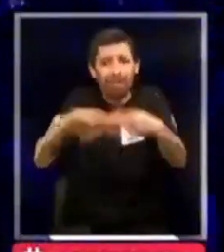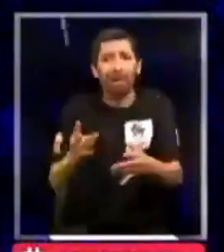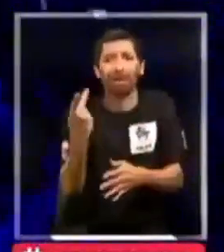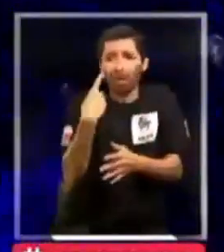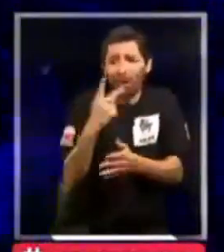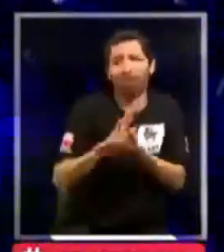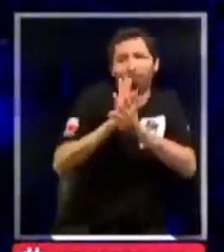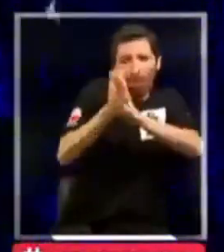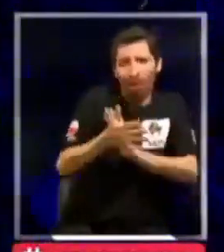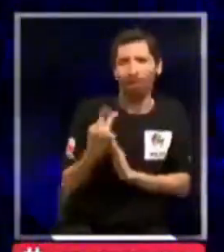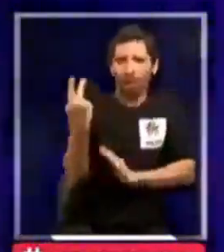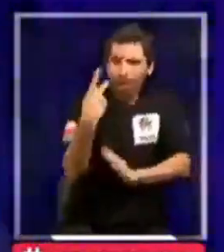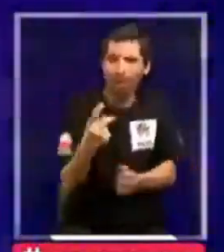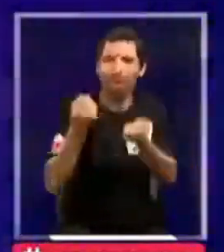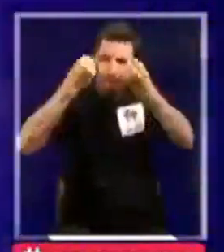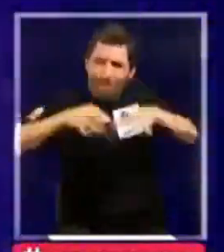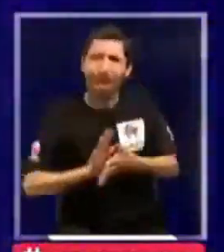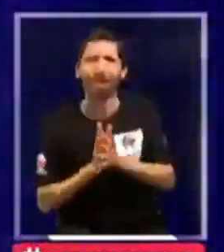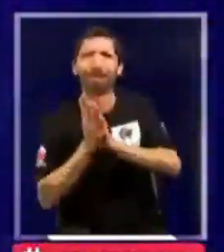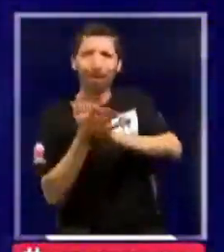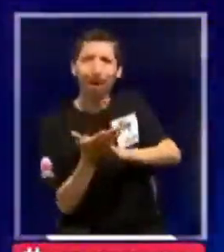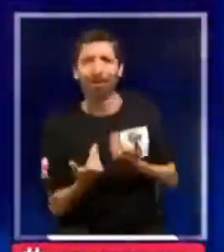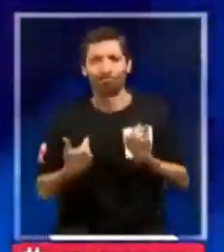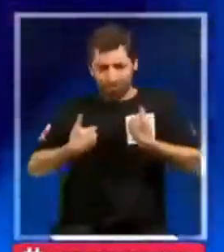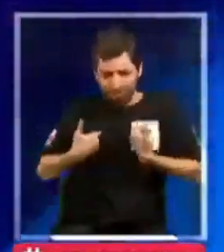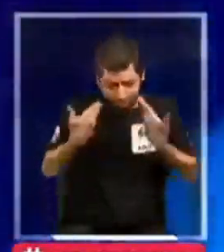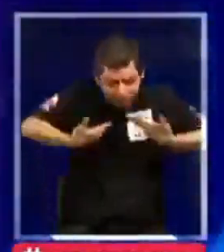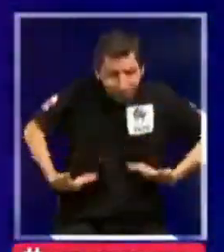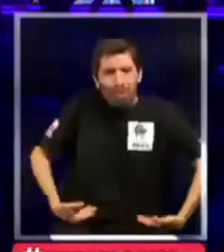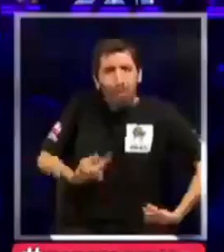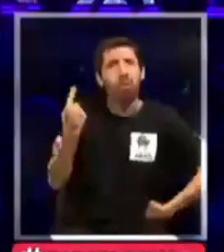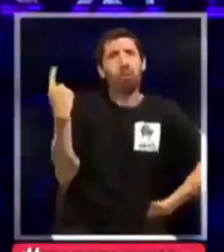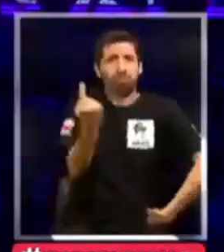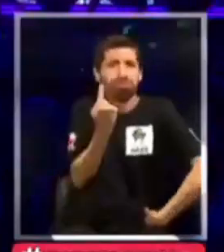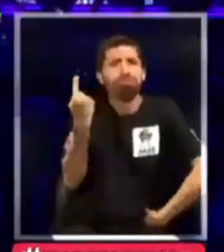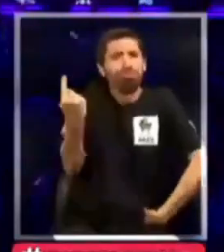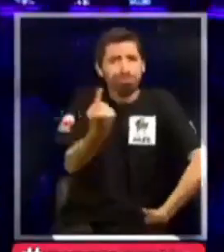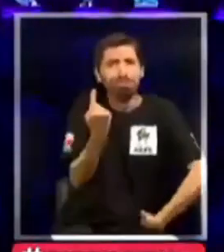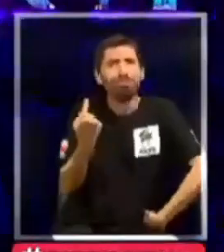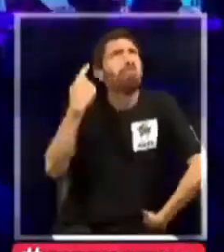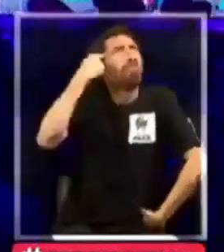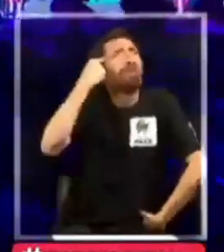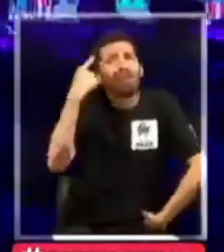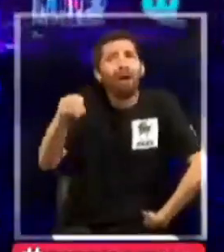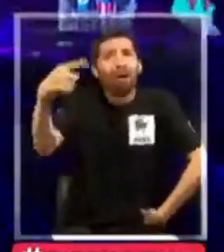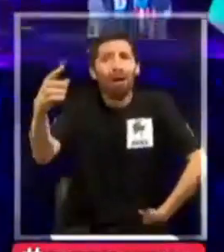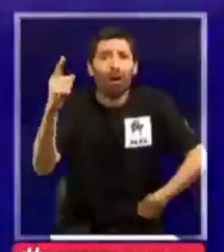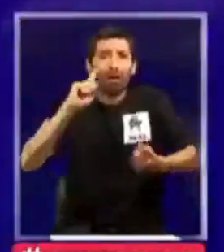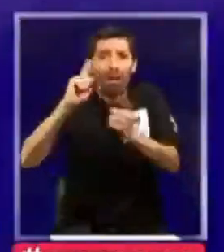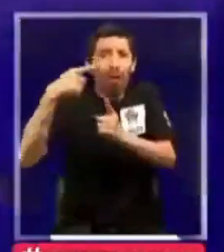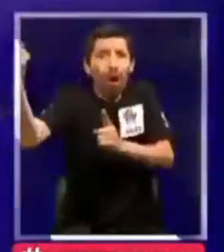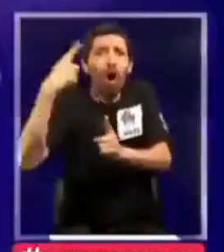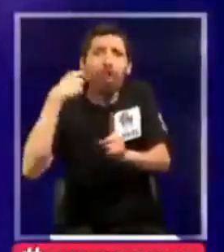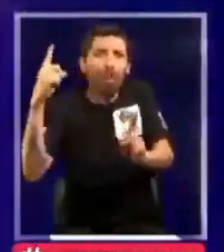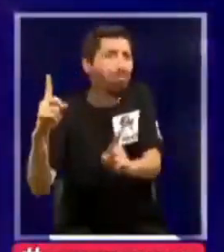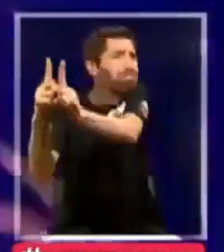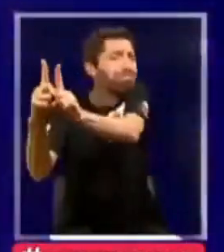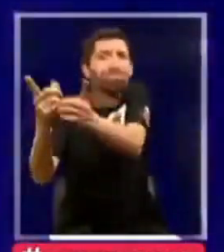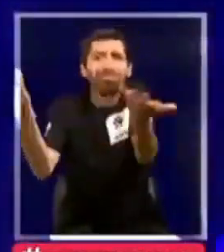todo. Pensando en cómo lo perdimos todo. Ya que estoy ultra solo pensando en que me cambiaste.